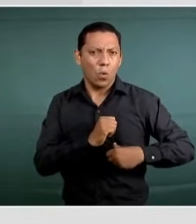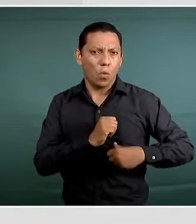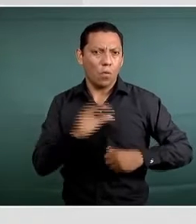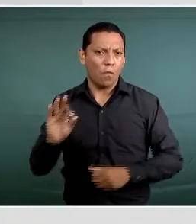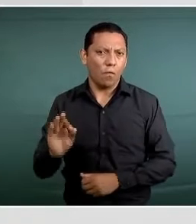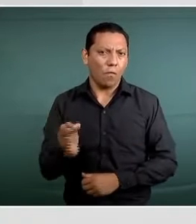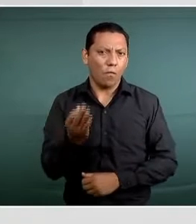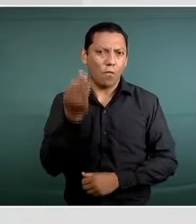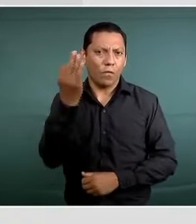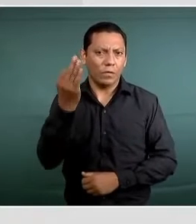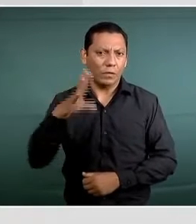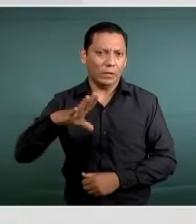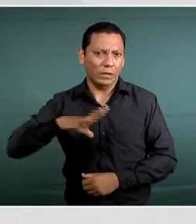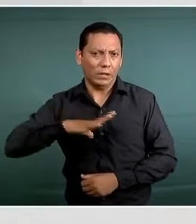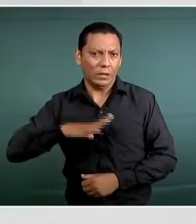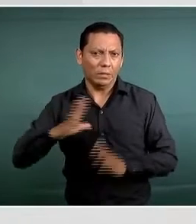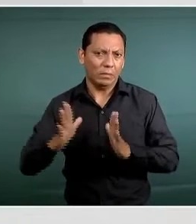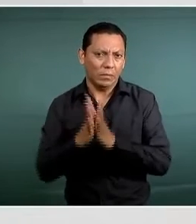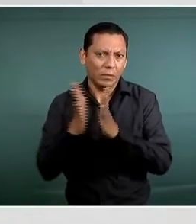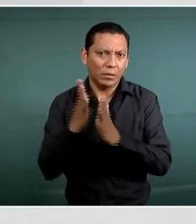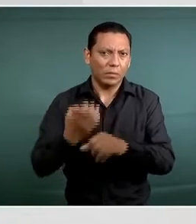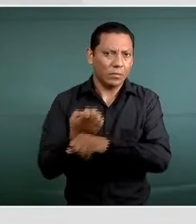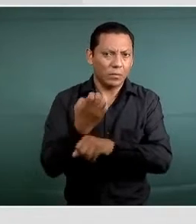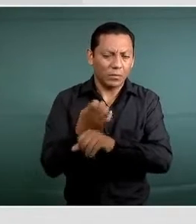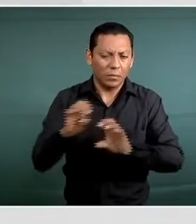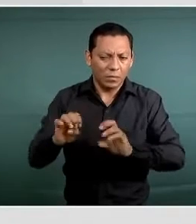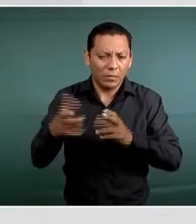seguridad, que participan aquí en el Estado,